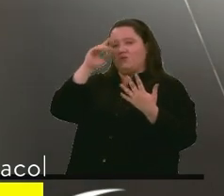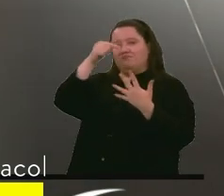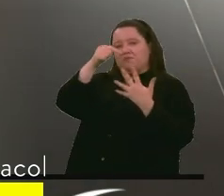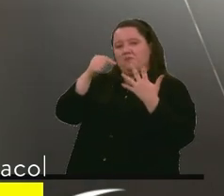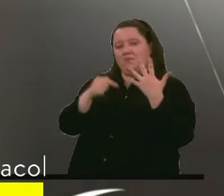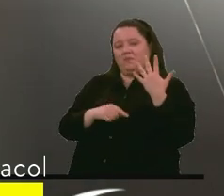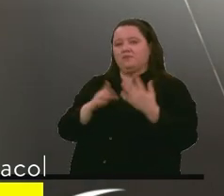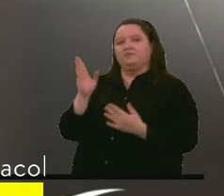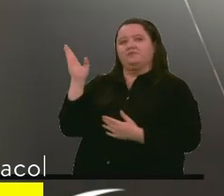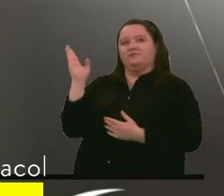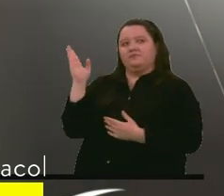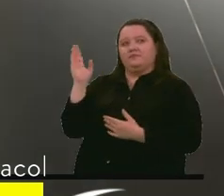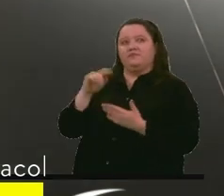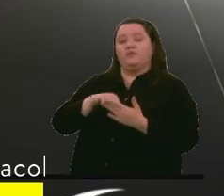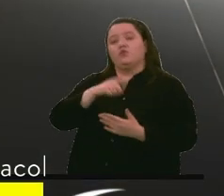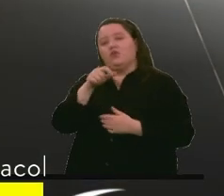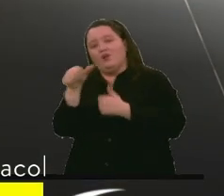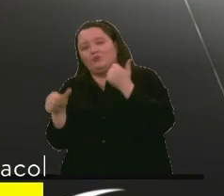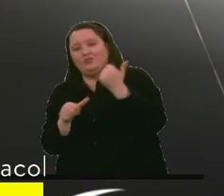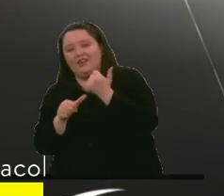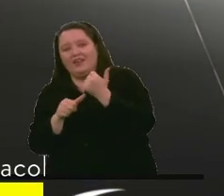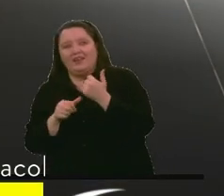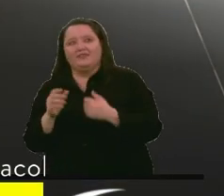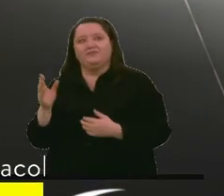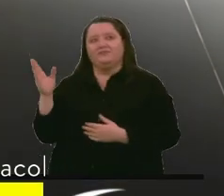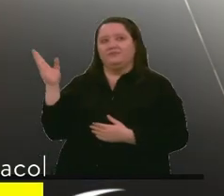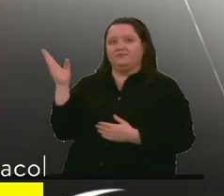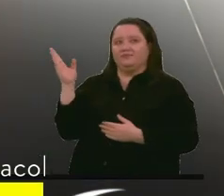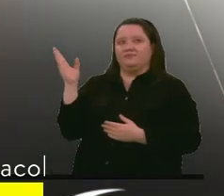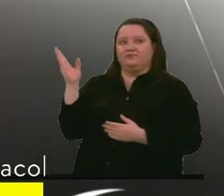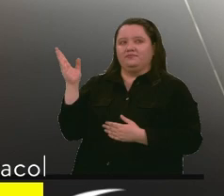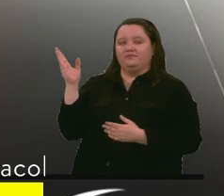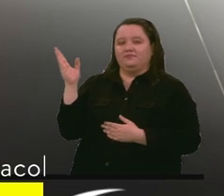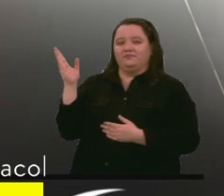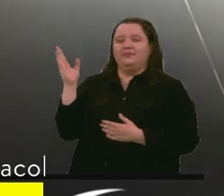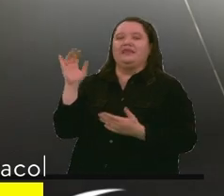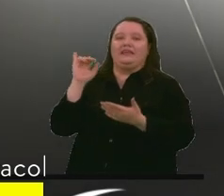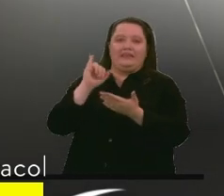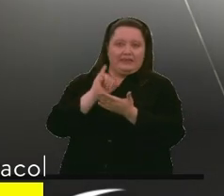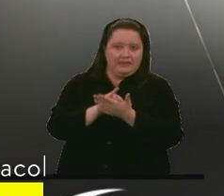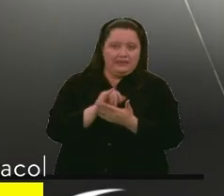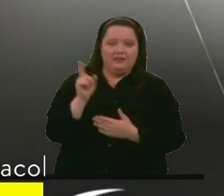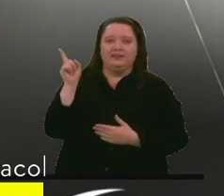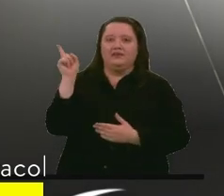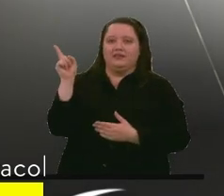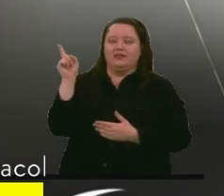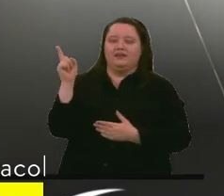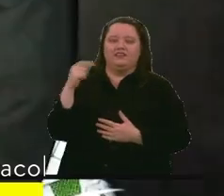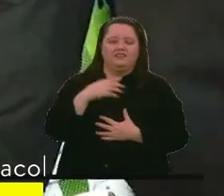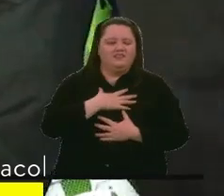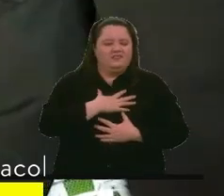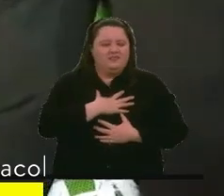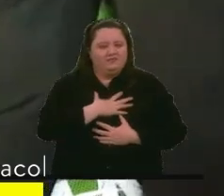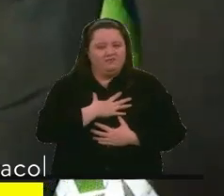John Bautista Vargas, y los auxiliares Cristian Cubillos Borbón, Santiago Gómez y Arles Mauricio Pascuas Figueroa.